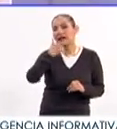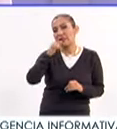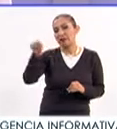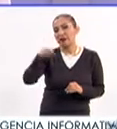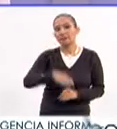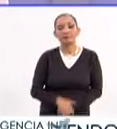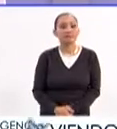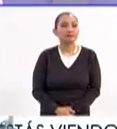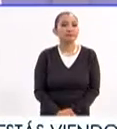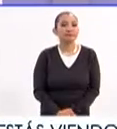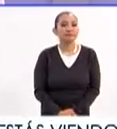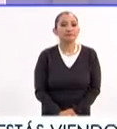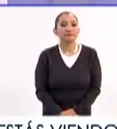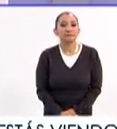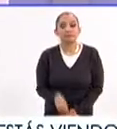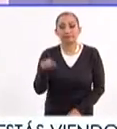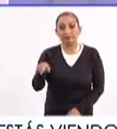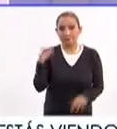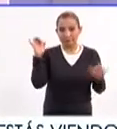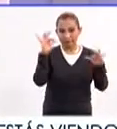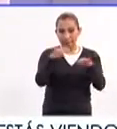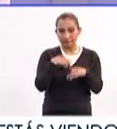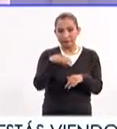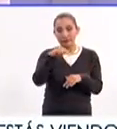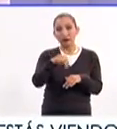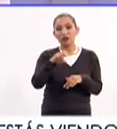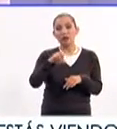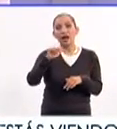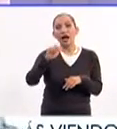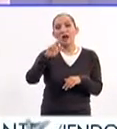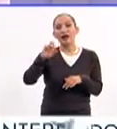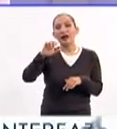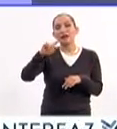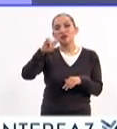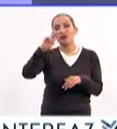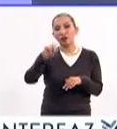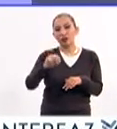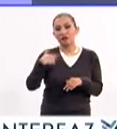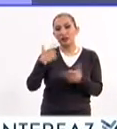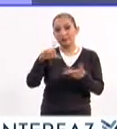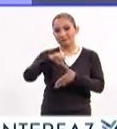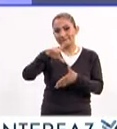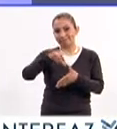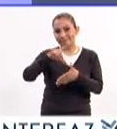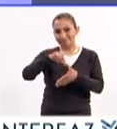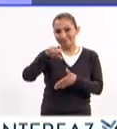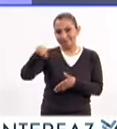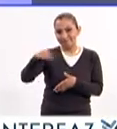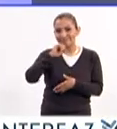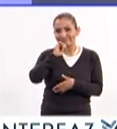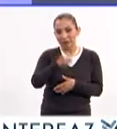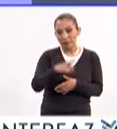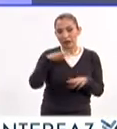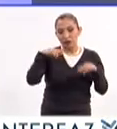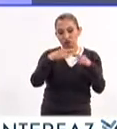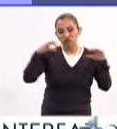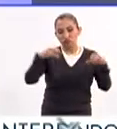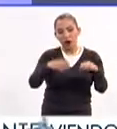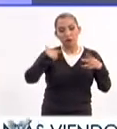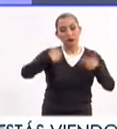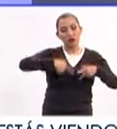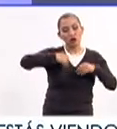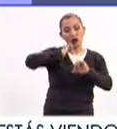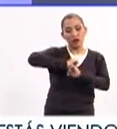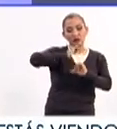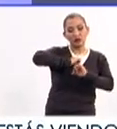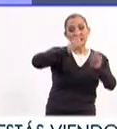digamos? Claro, en este evento en particular, New Directions 2019 en América Latina, vamos a también a reunirnos con los agentes y